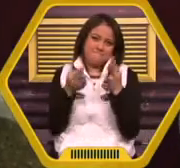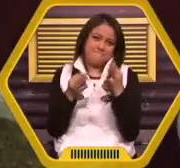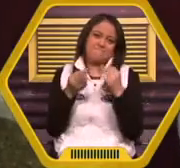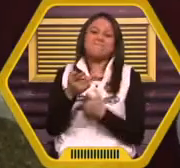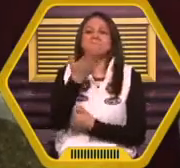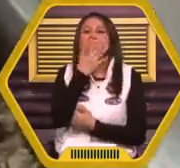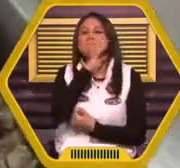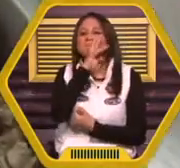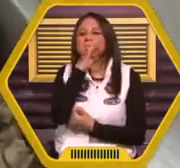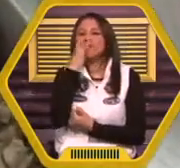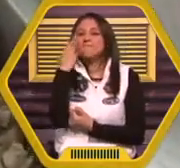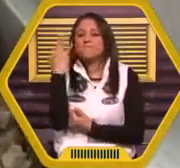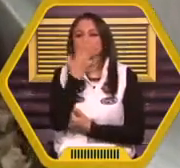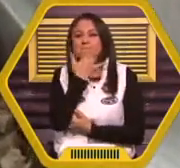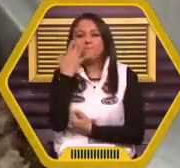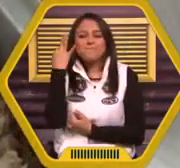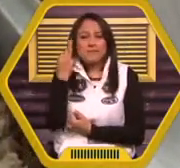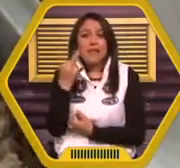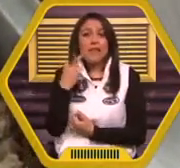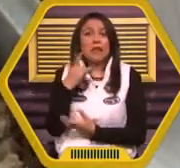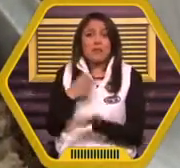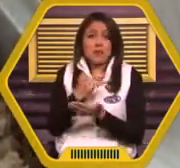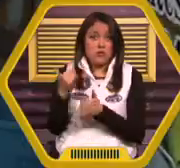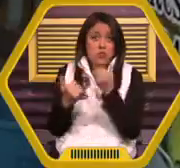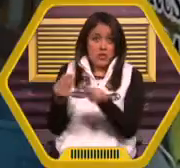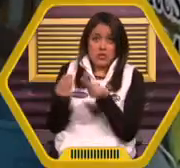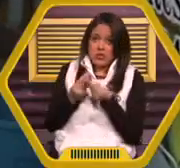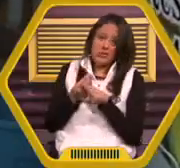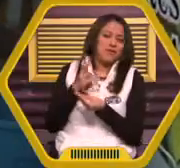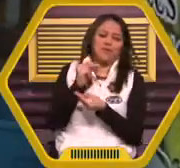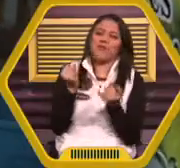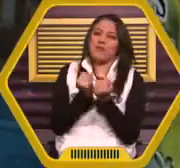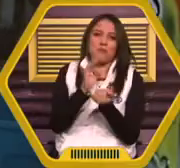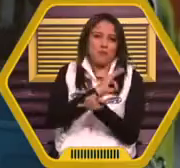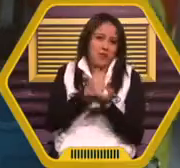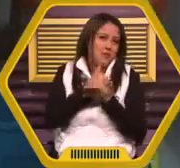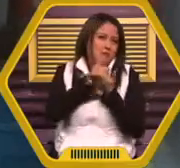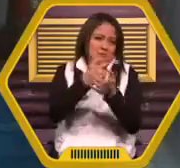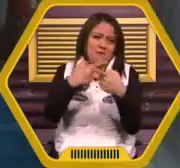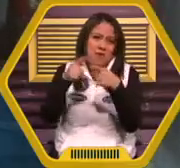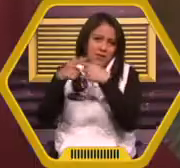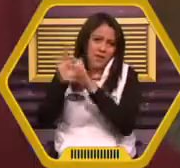misión necesita de donativos que no solo son juguetes, así que usted también puede